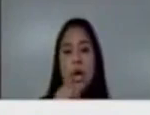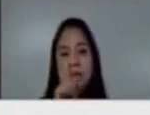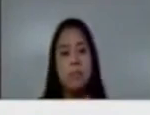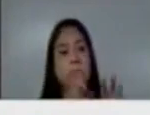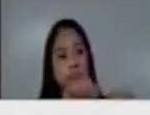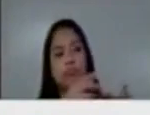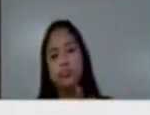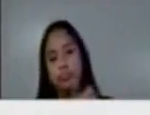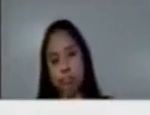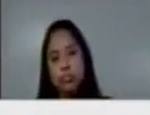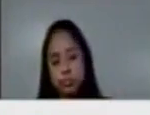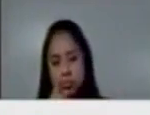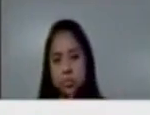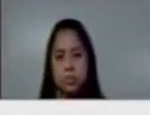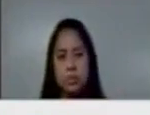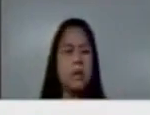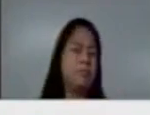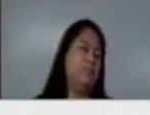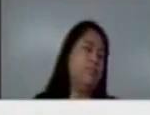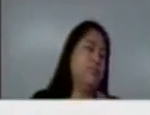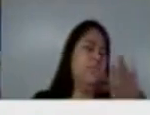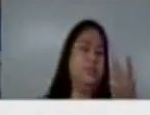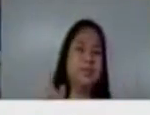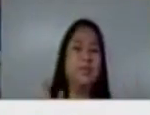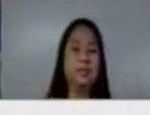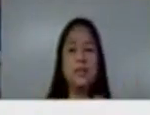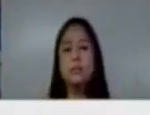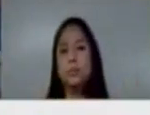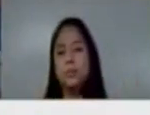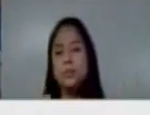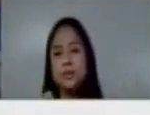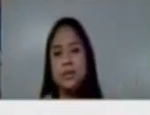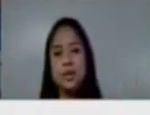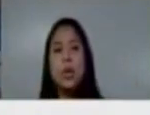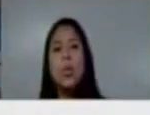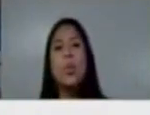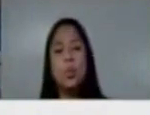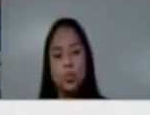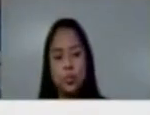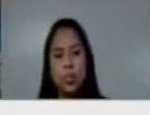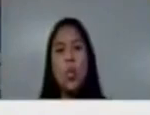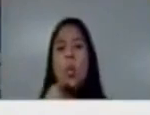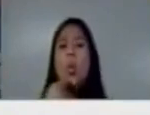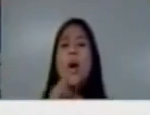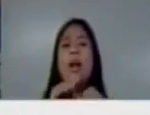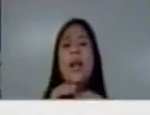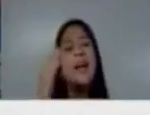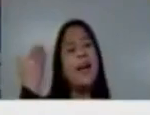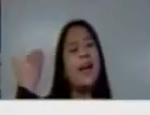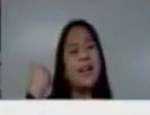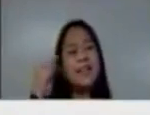hay muchas cosas que podemos hacer en conjunto. Cuando hablamos la primera vez allá,